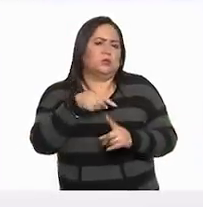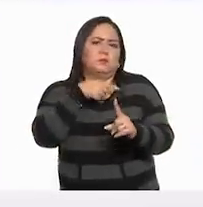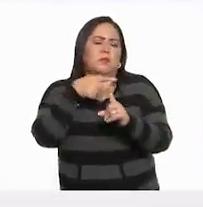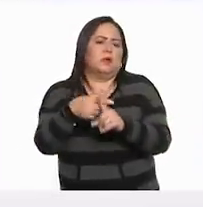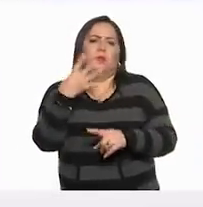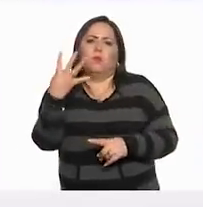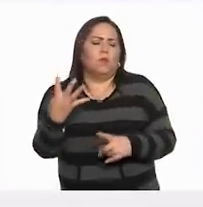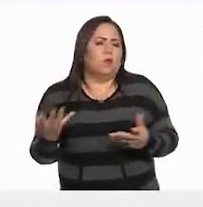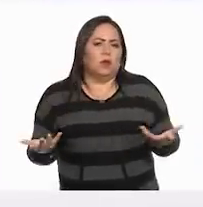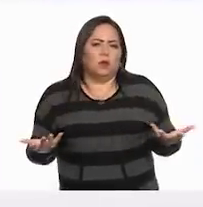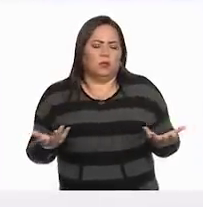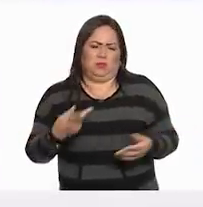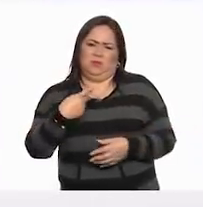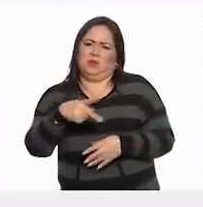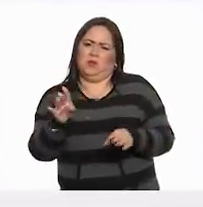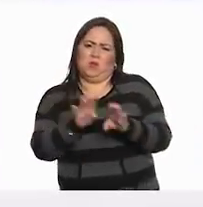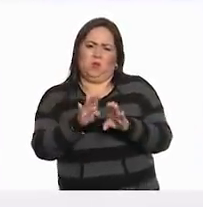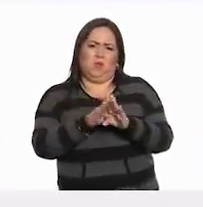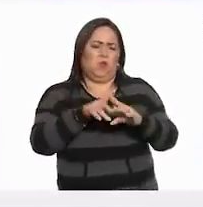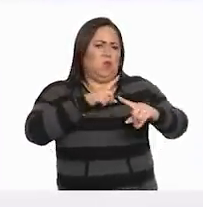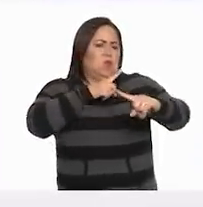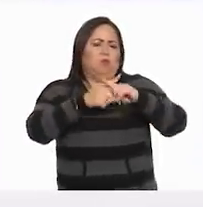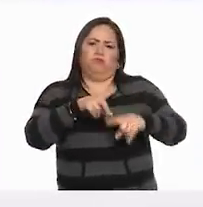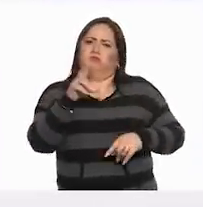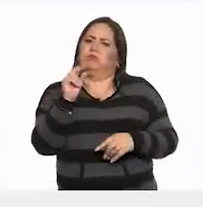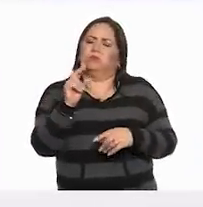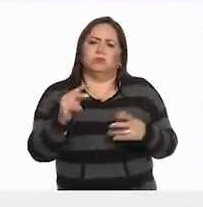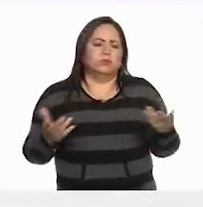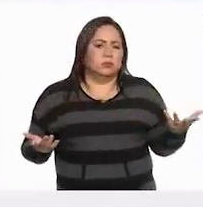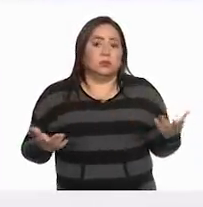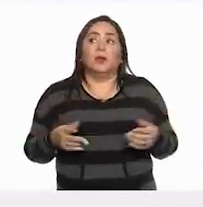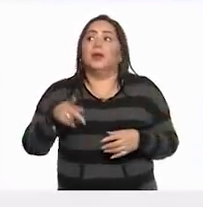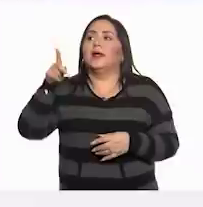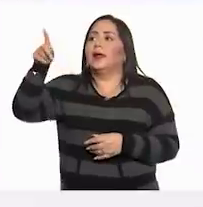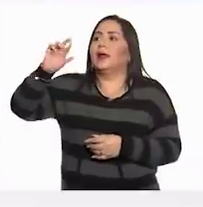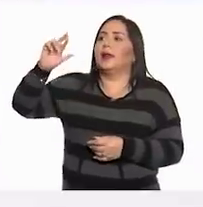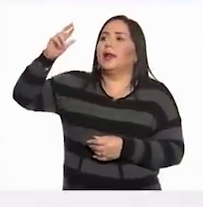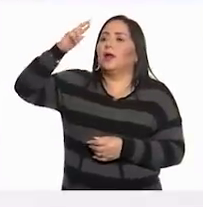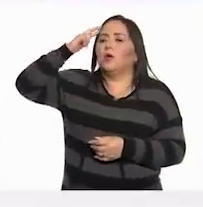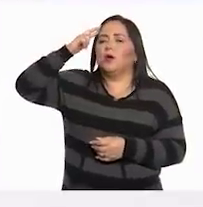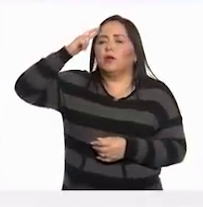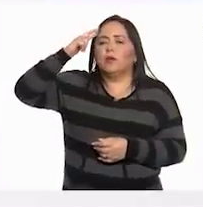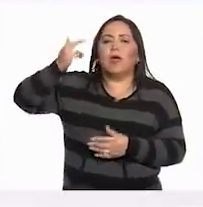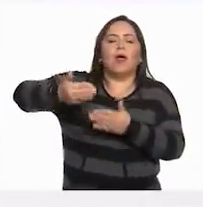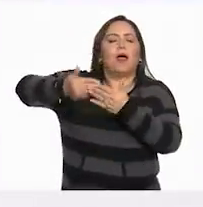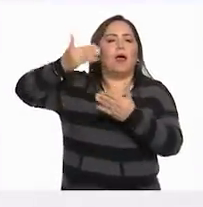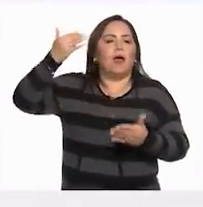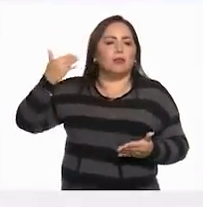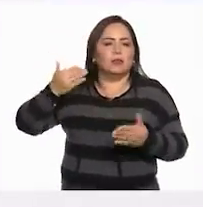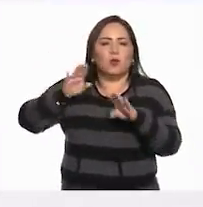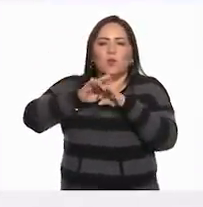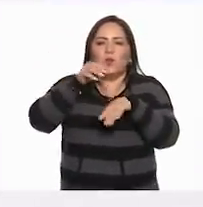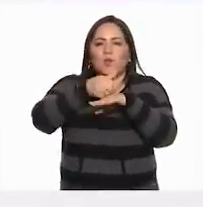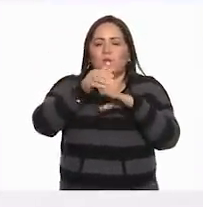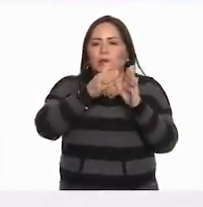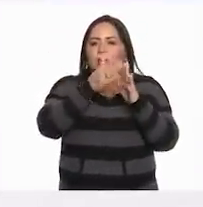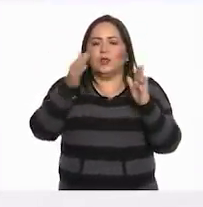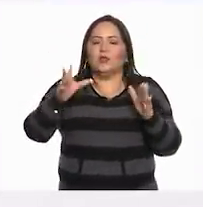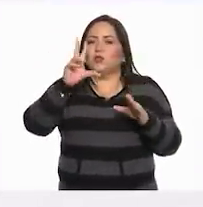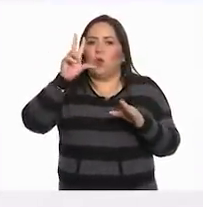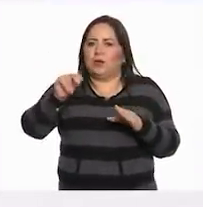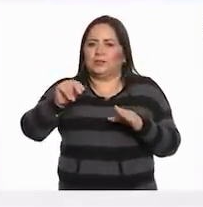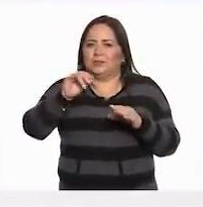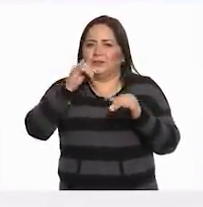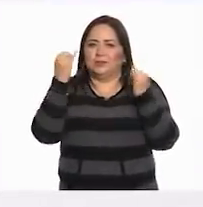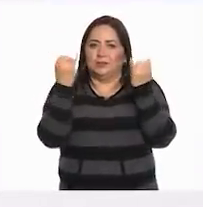4. Híjole, pero multiplicación tampoco. Recordemos cómo resolvimos antes una sucesión que no era